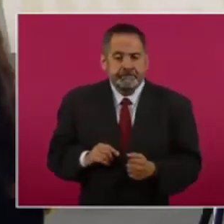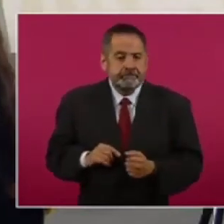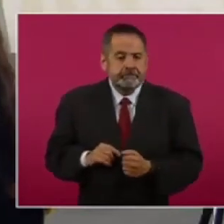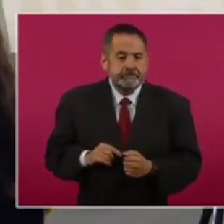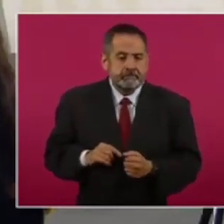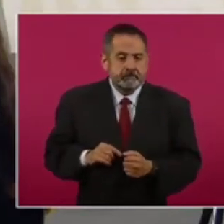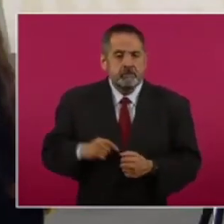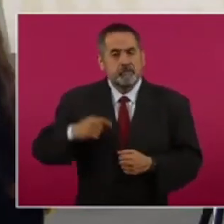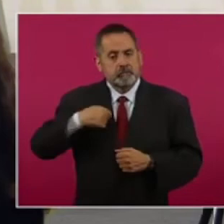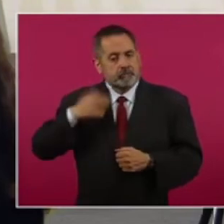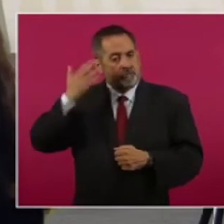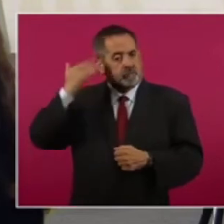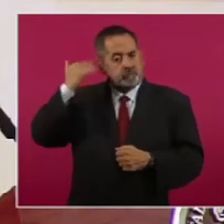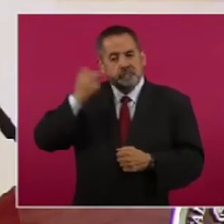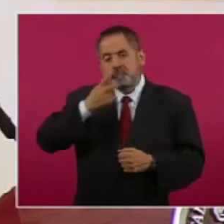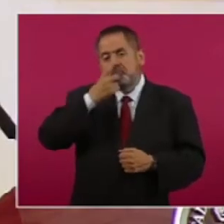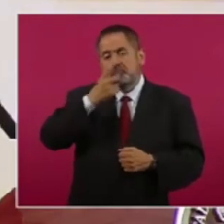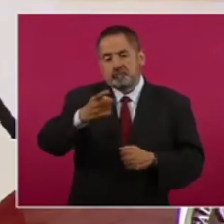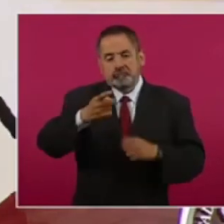Cuando yo dije